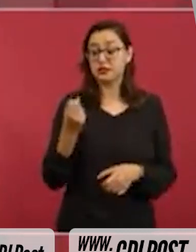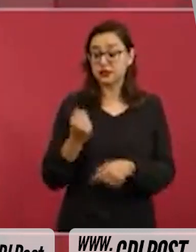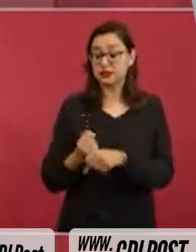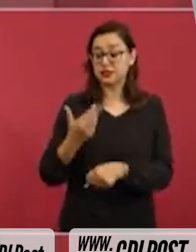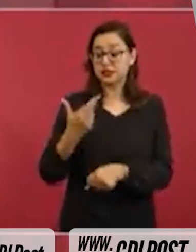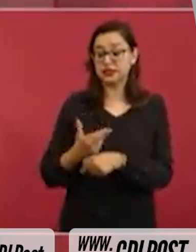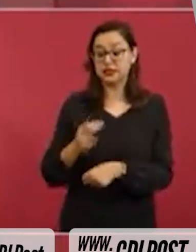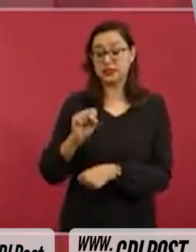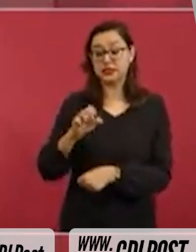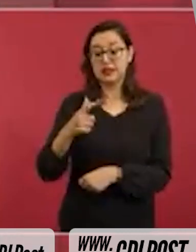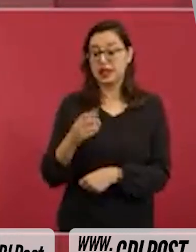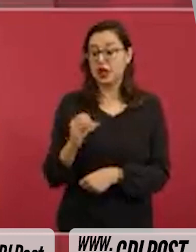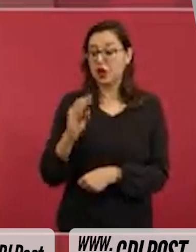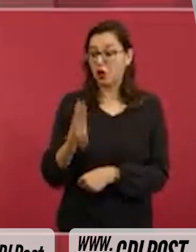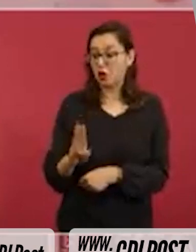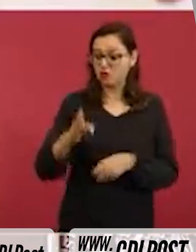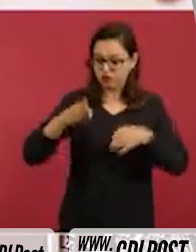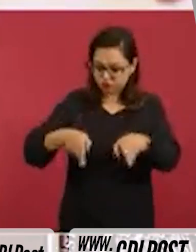Gobernación